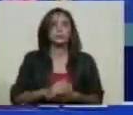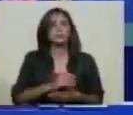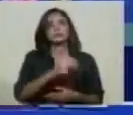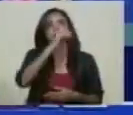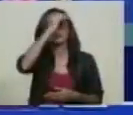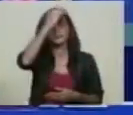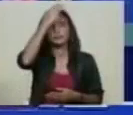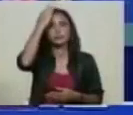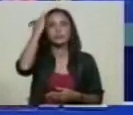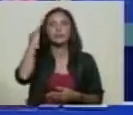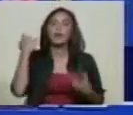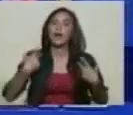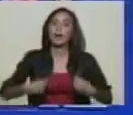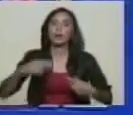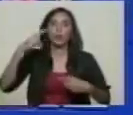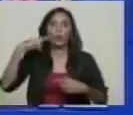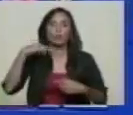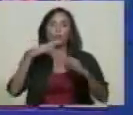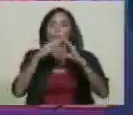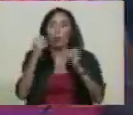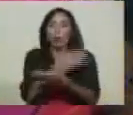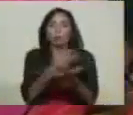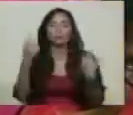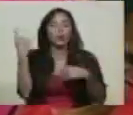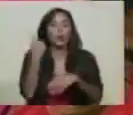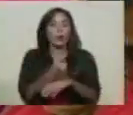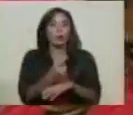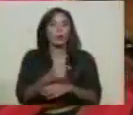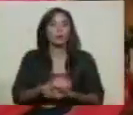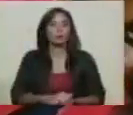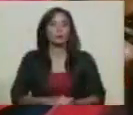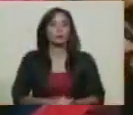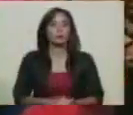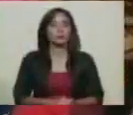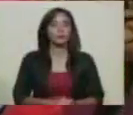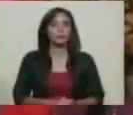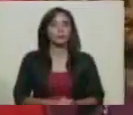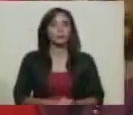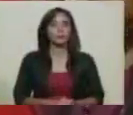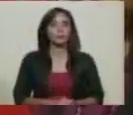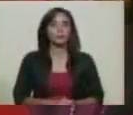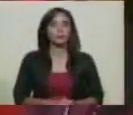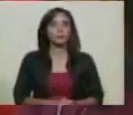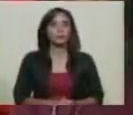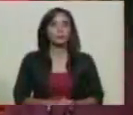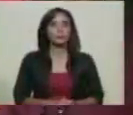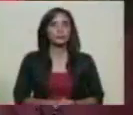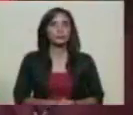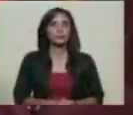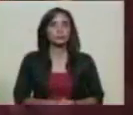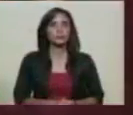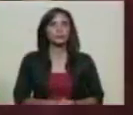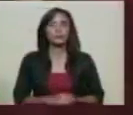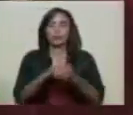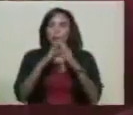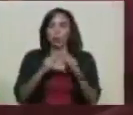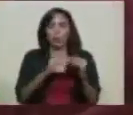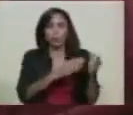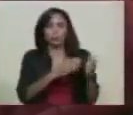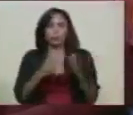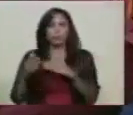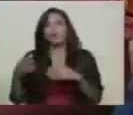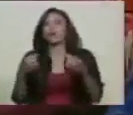Aristóbulo. Nos dio la orden de construir las casas del partido en la base.